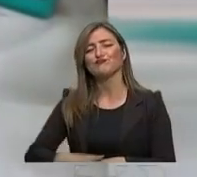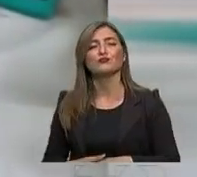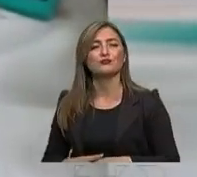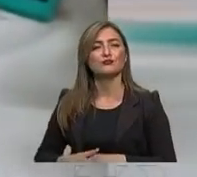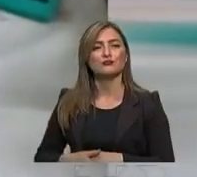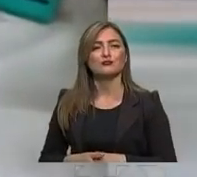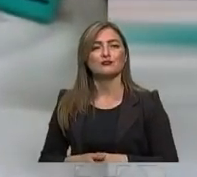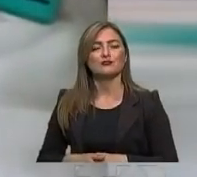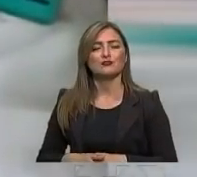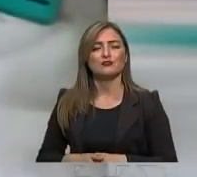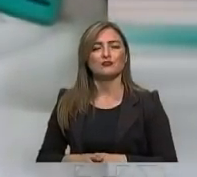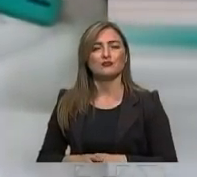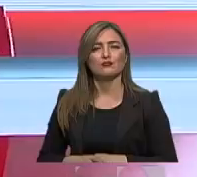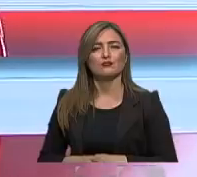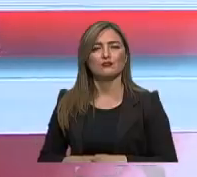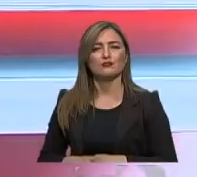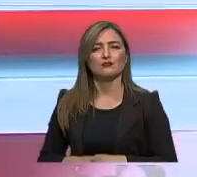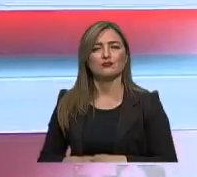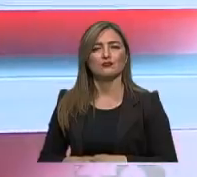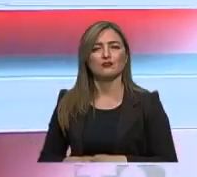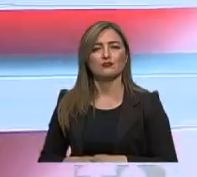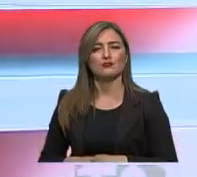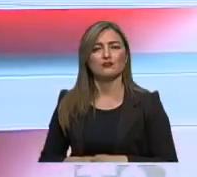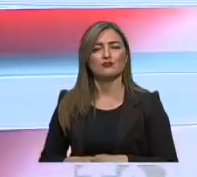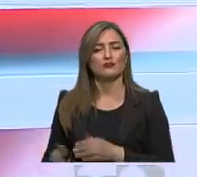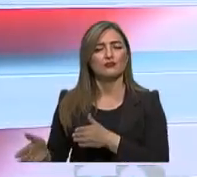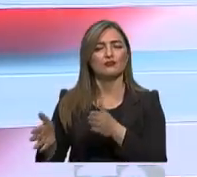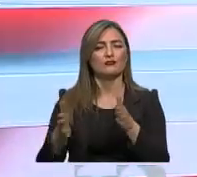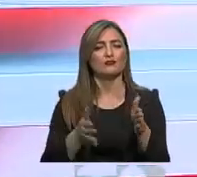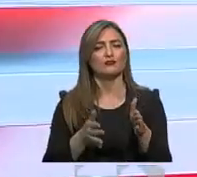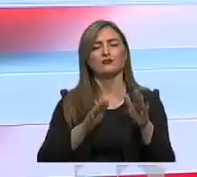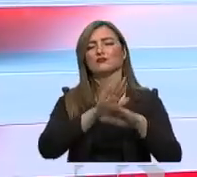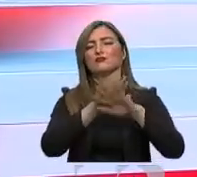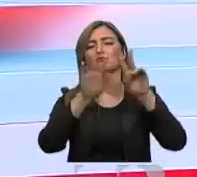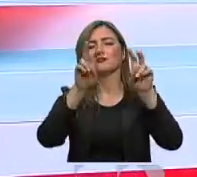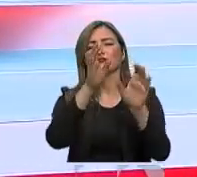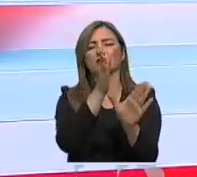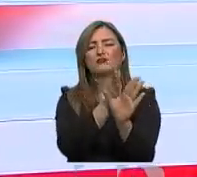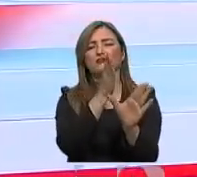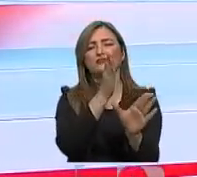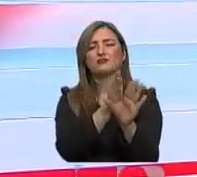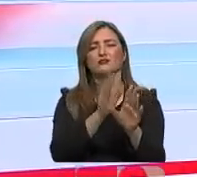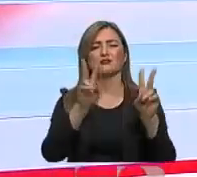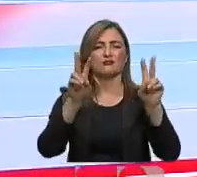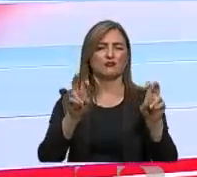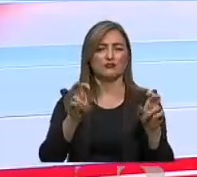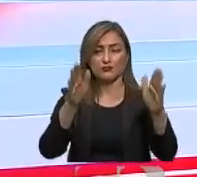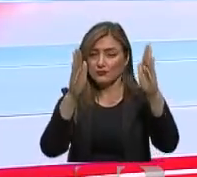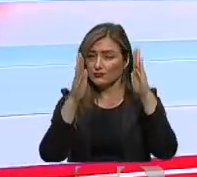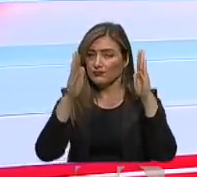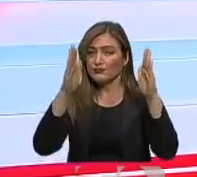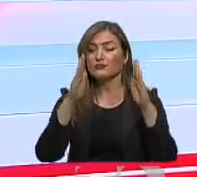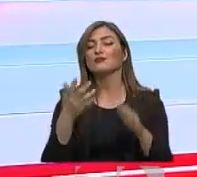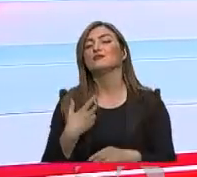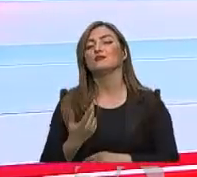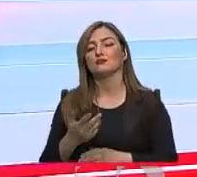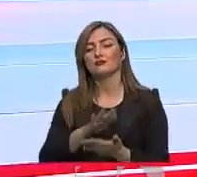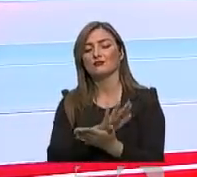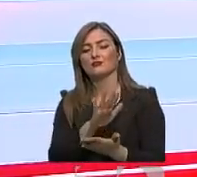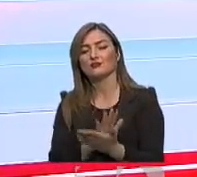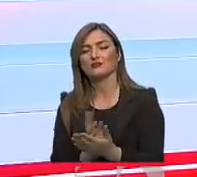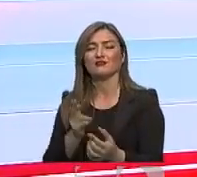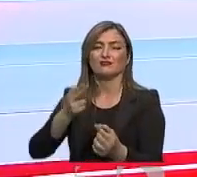Fernanda Ceballos, 24 horas. El aspecto psicológico es un tema que se debe tomar en cuenta en el retorno a las